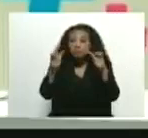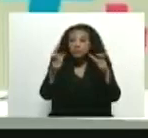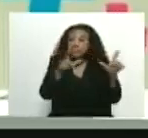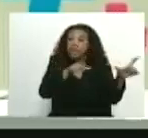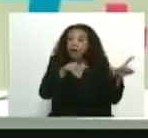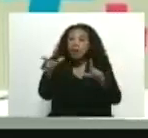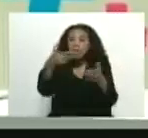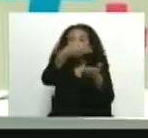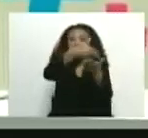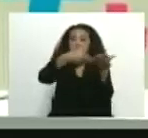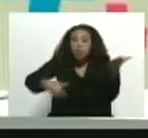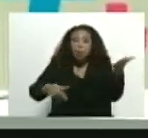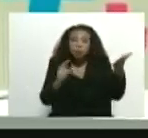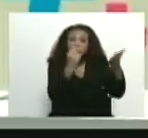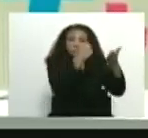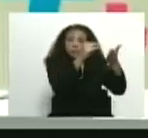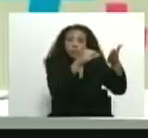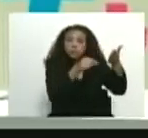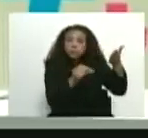ya